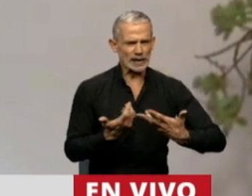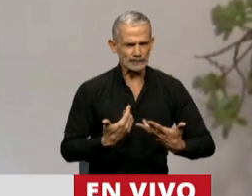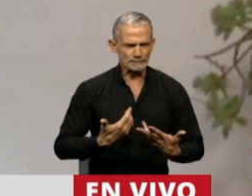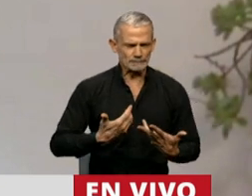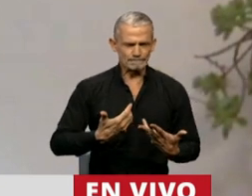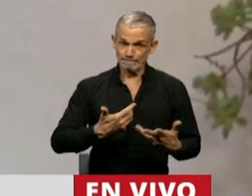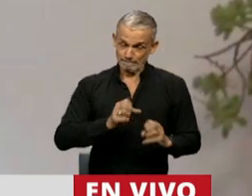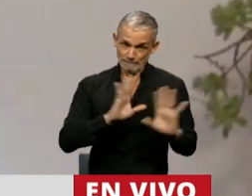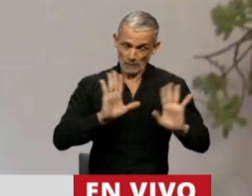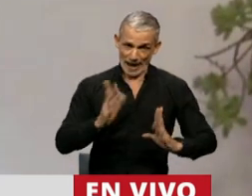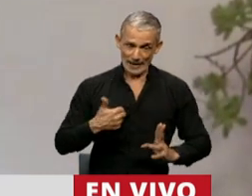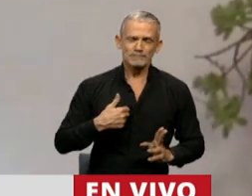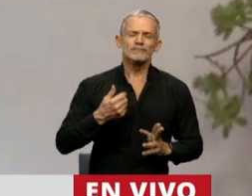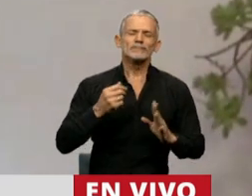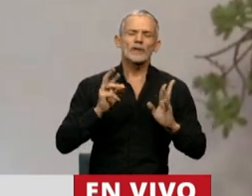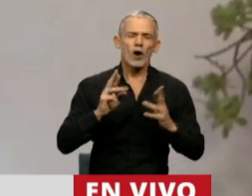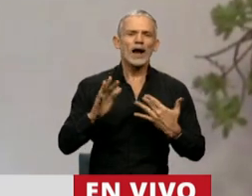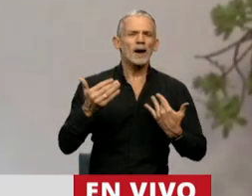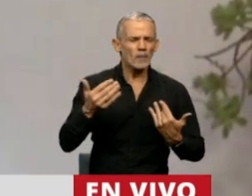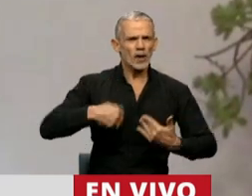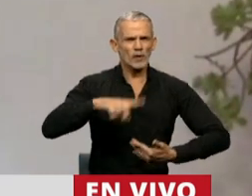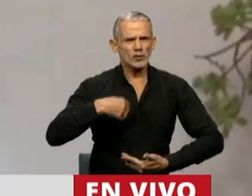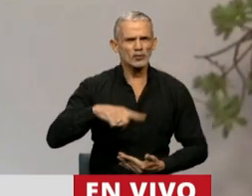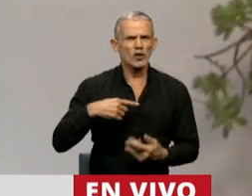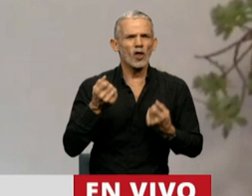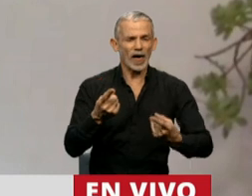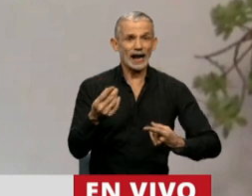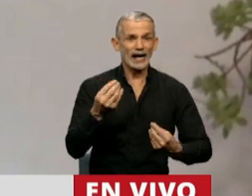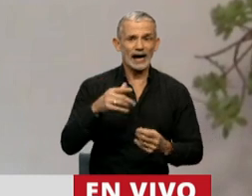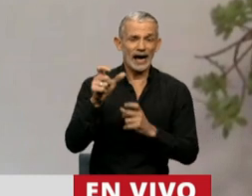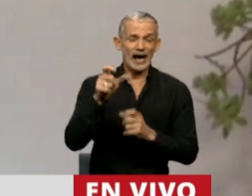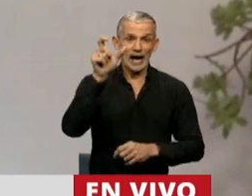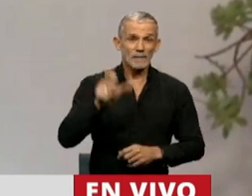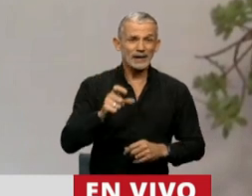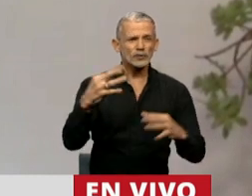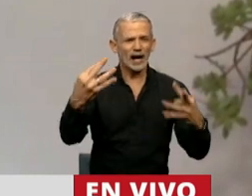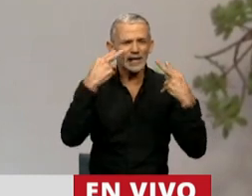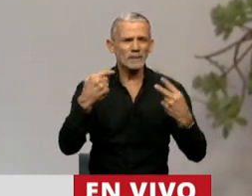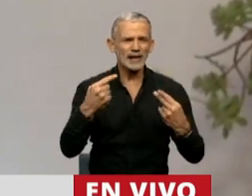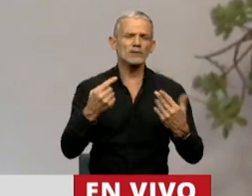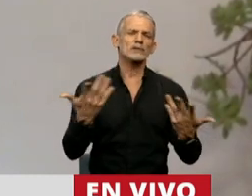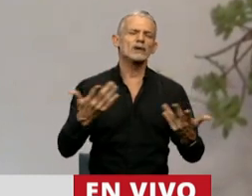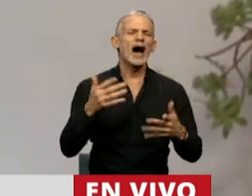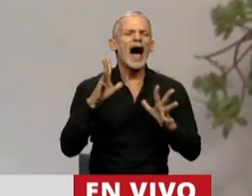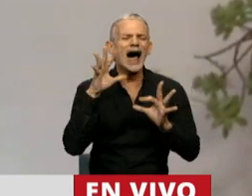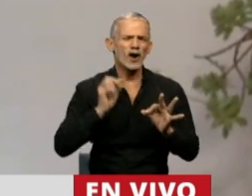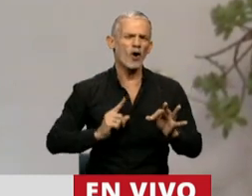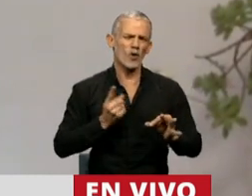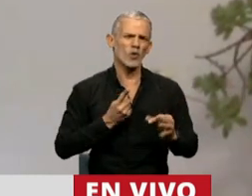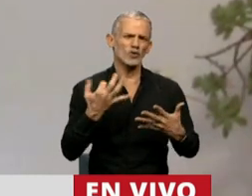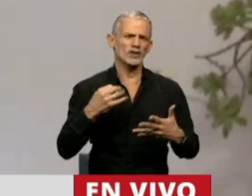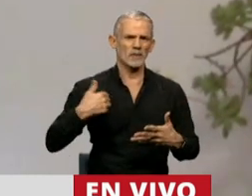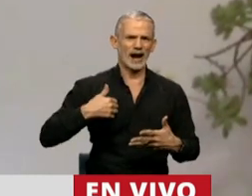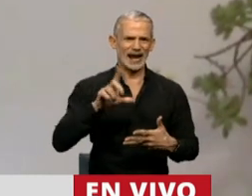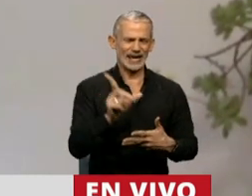y y que podamos darnos y y darle a las personas que nos están mirando un motivo de orgullo para nuestro